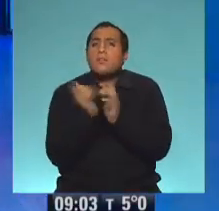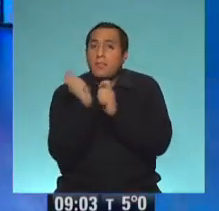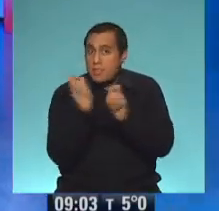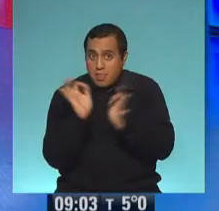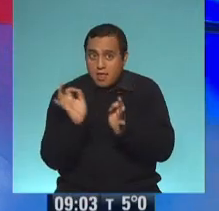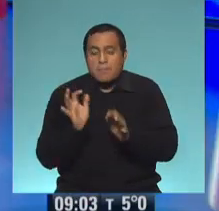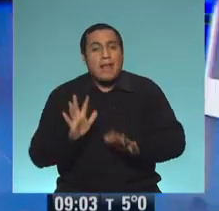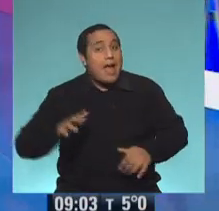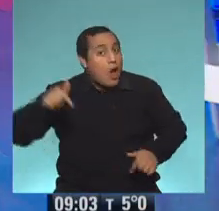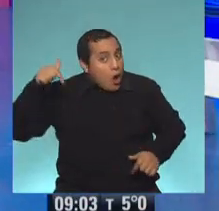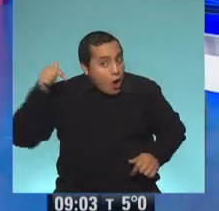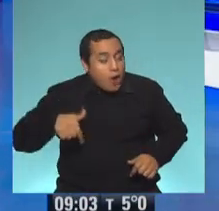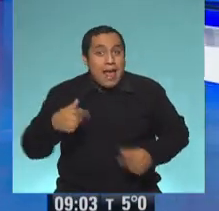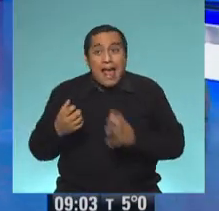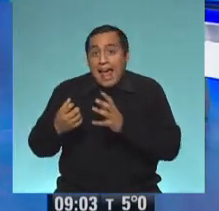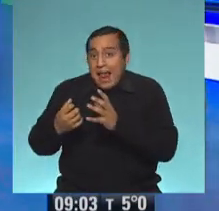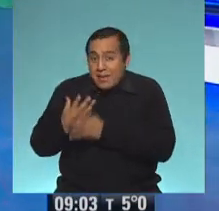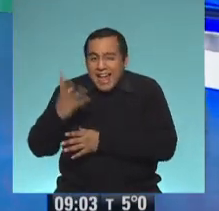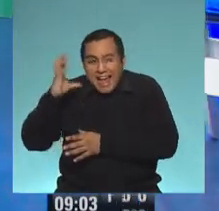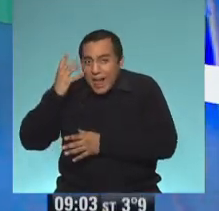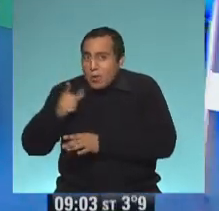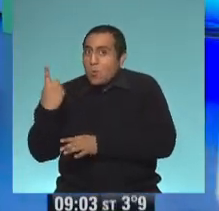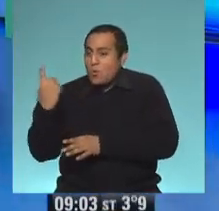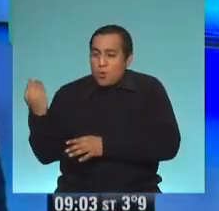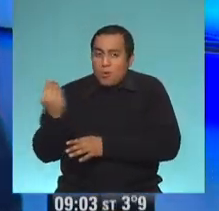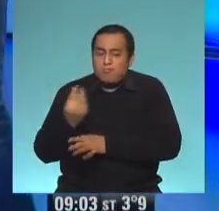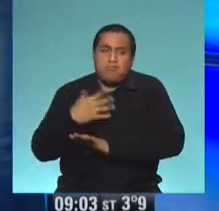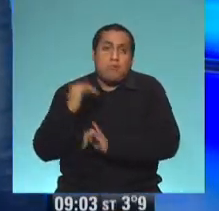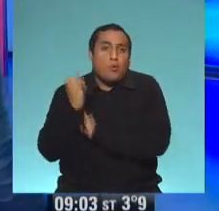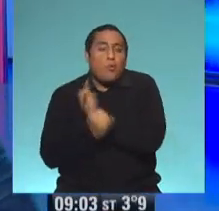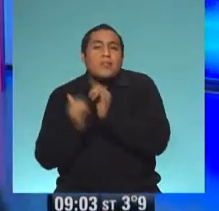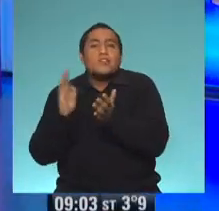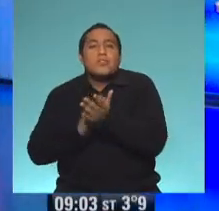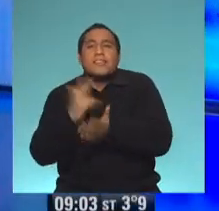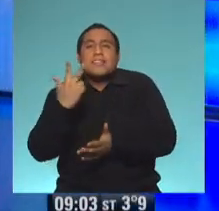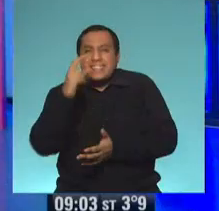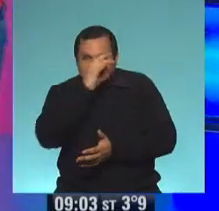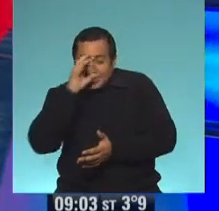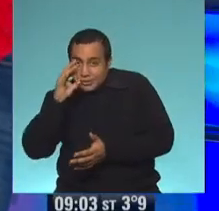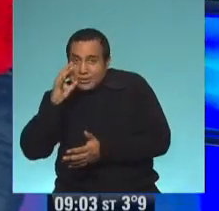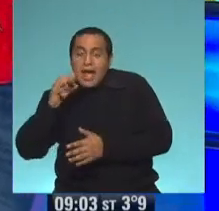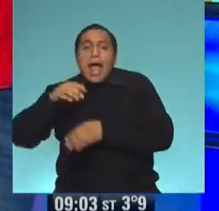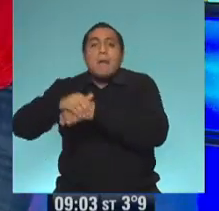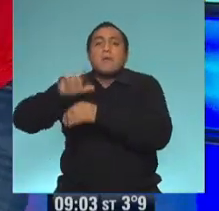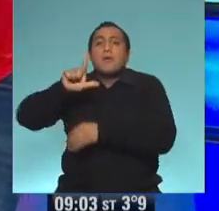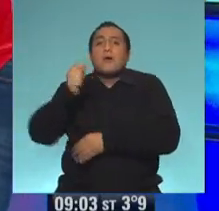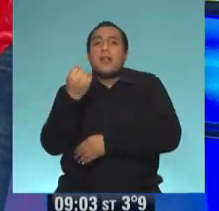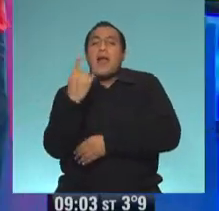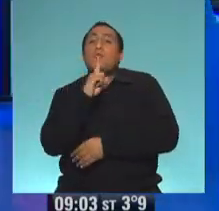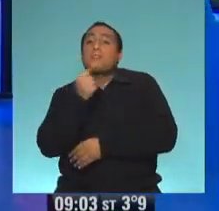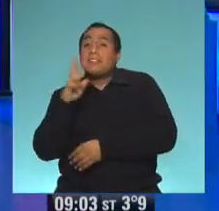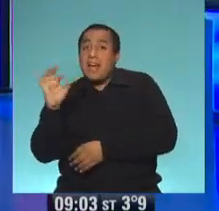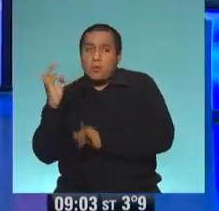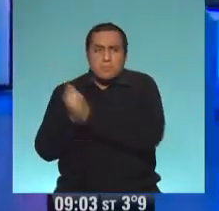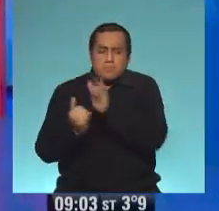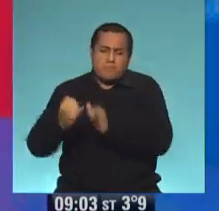haber un personaje ¿qué? En la radio a la mañana. ¿La radio? Ah, sí. Un cuento de los tres chanchitos. Que lo hace mi amigo Lautaro, que no sabe lo que está, que está buenísimo.